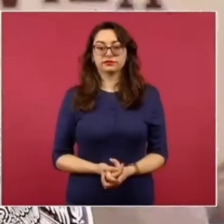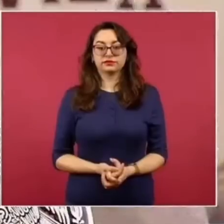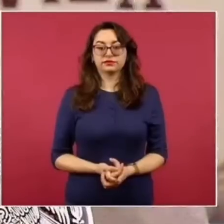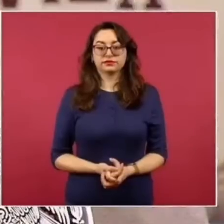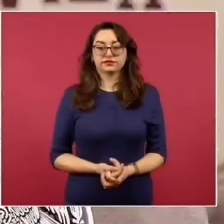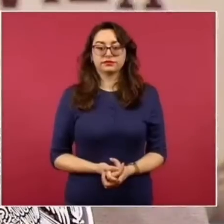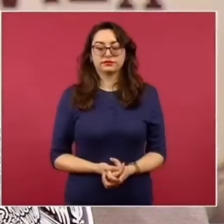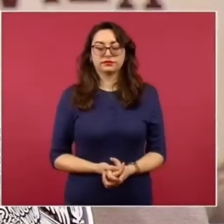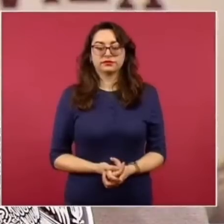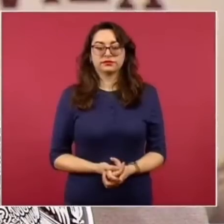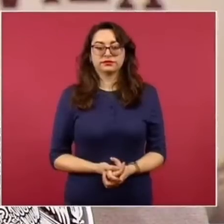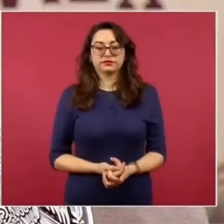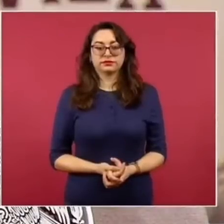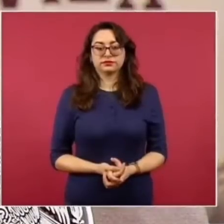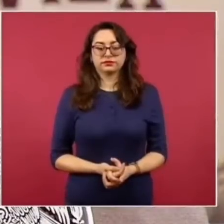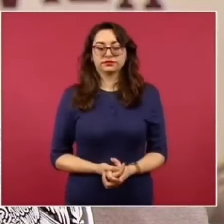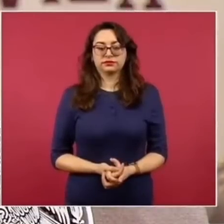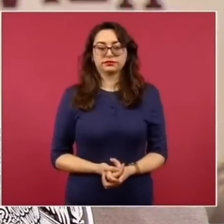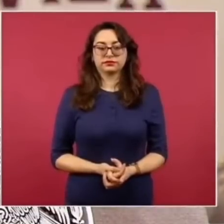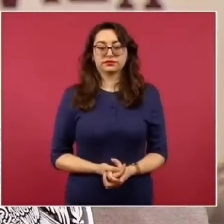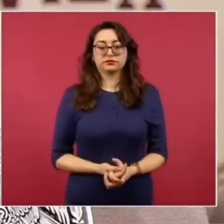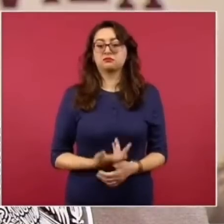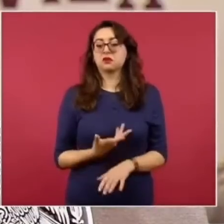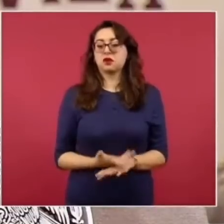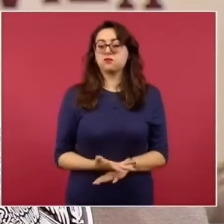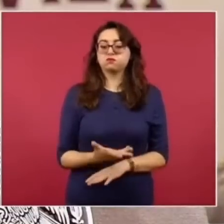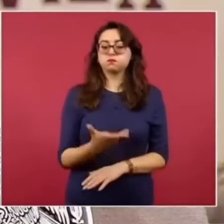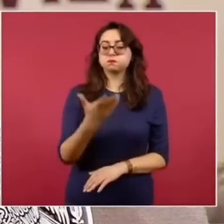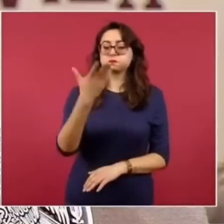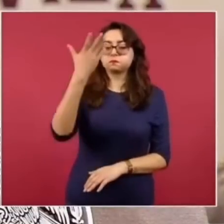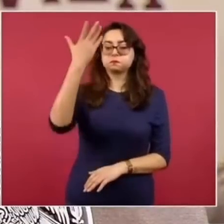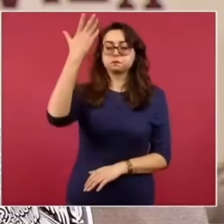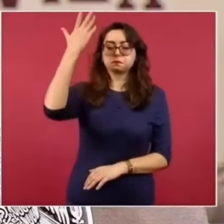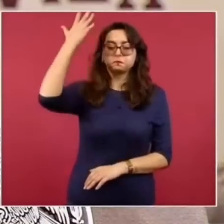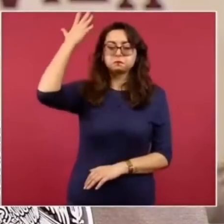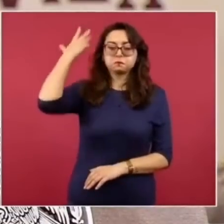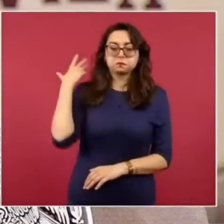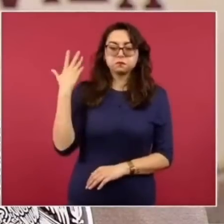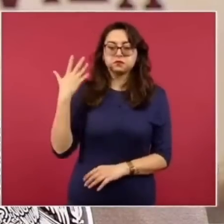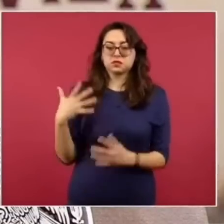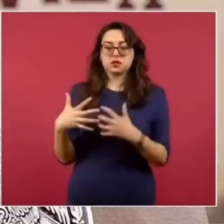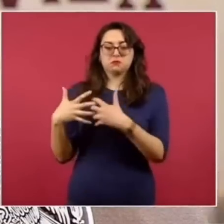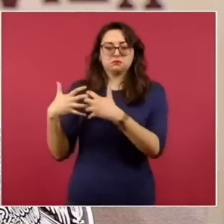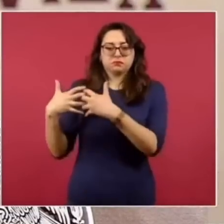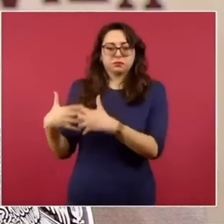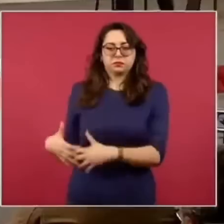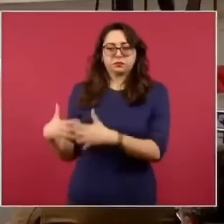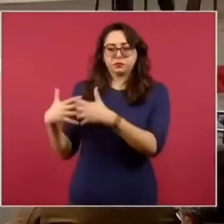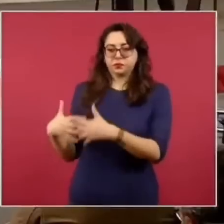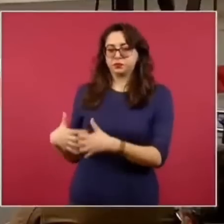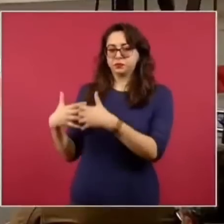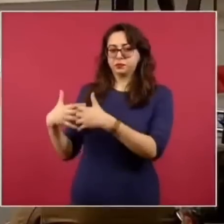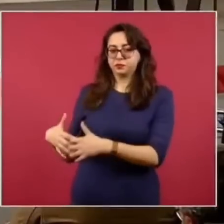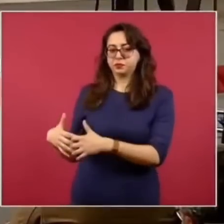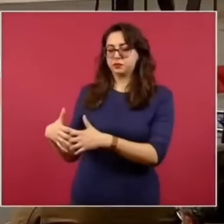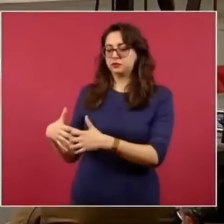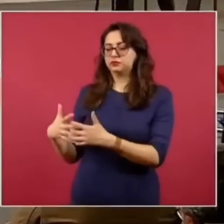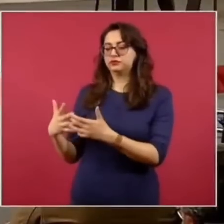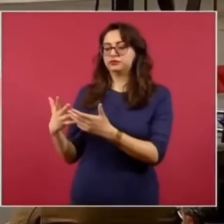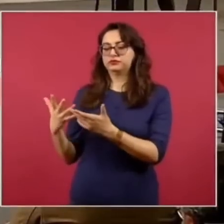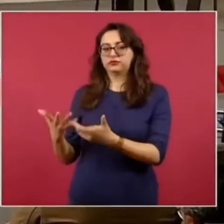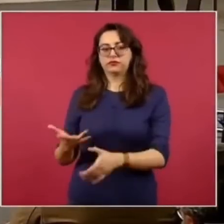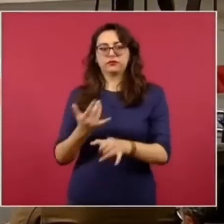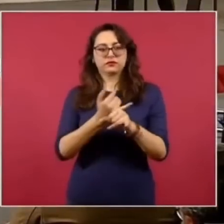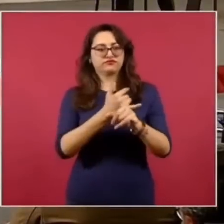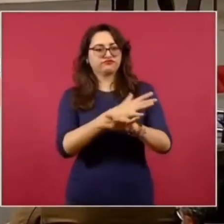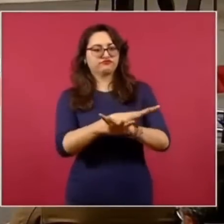Ahora, la industria desde hace mucho tiempo ha estado desvirtuando la información científica con grandes